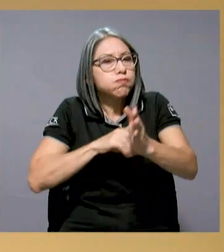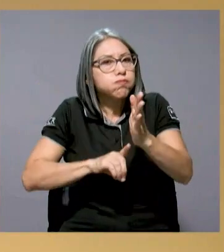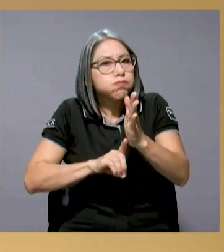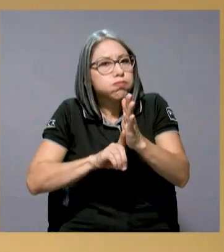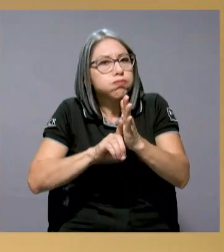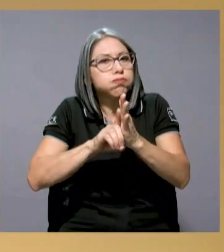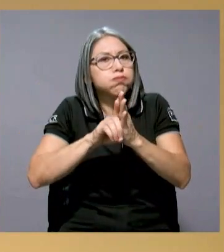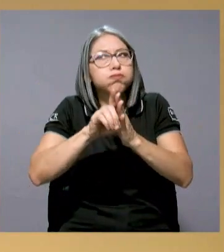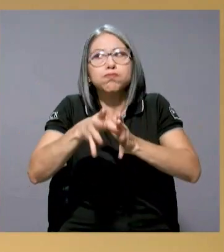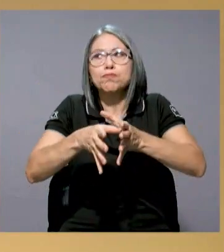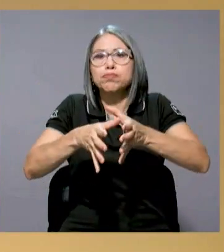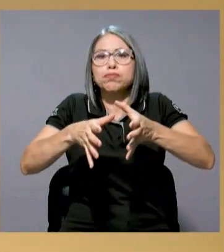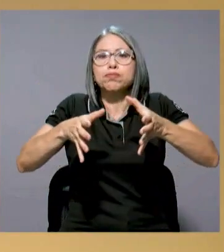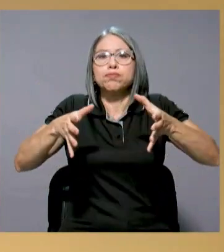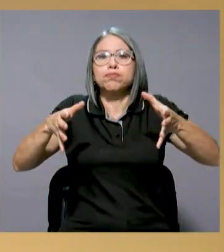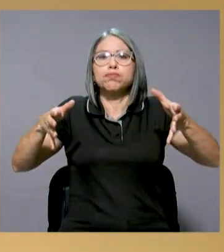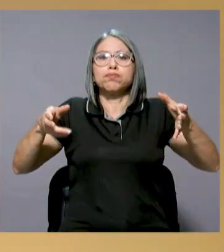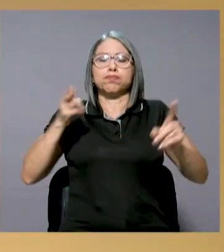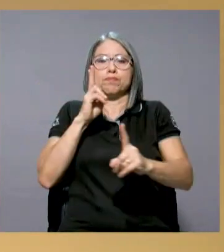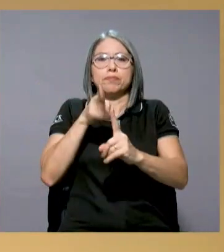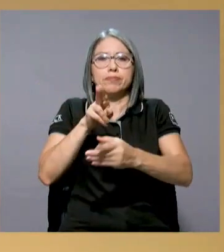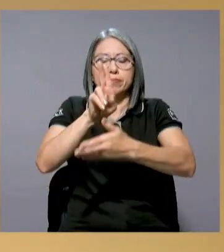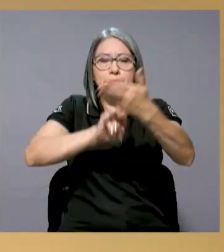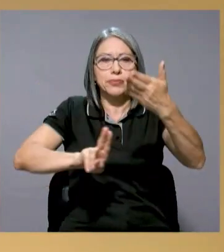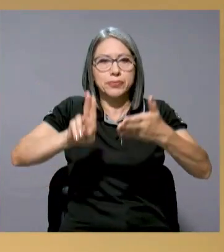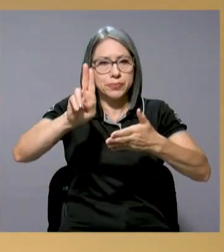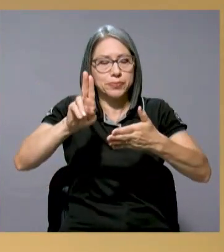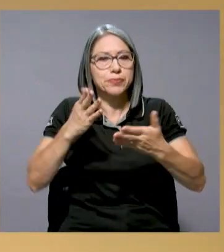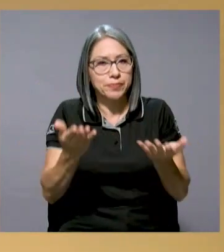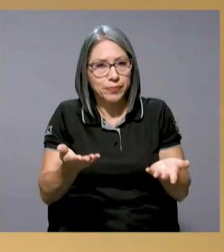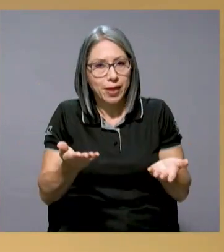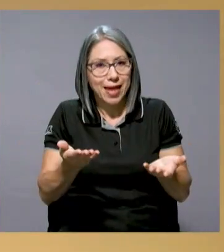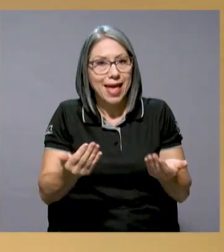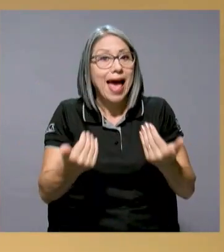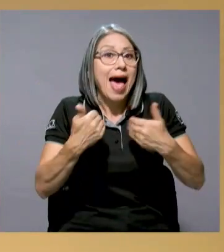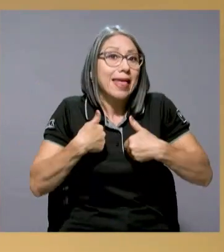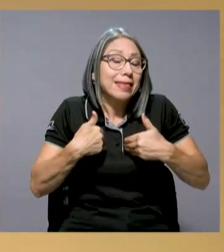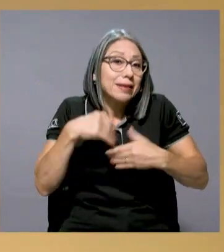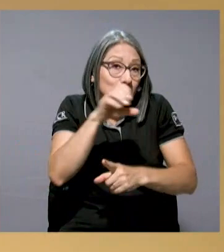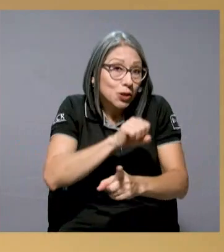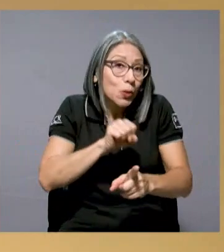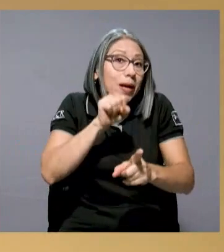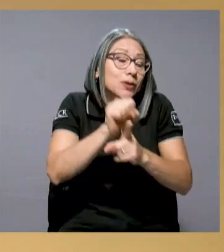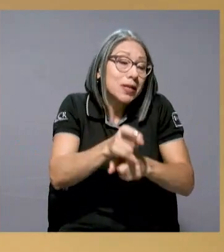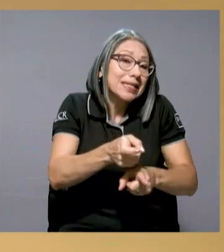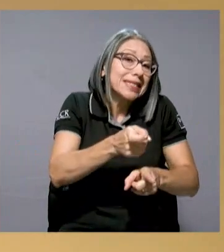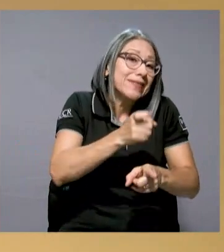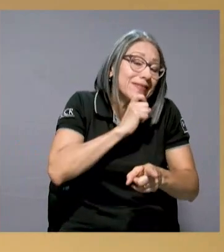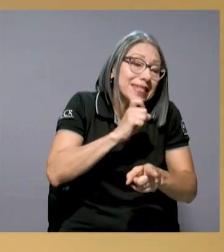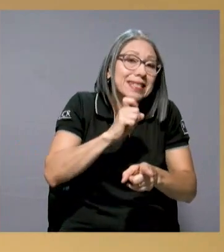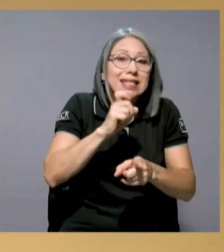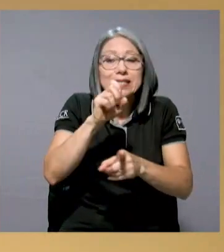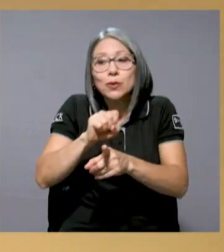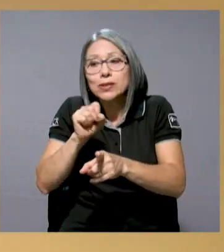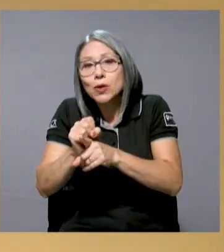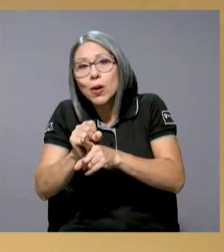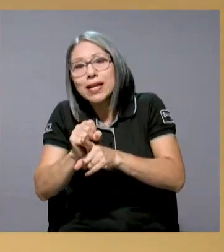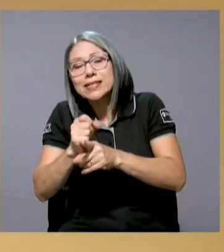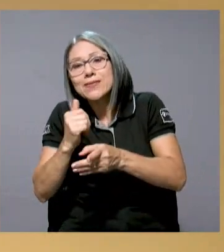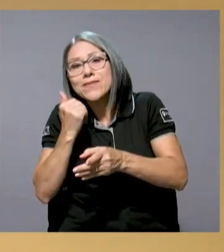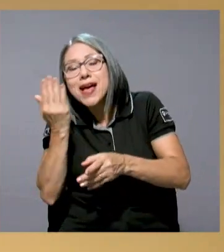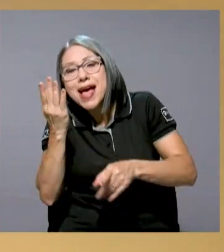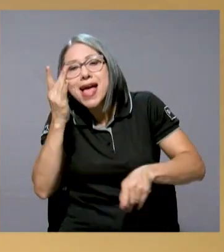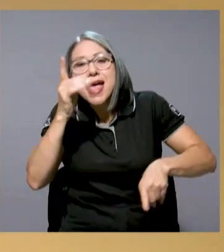universidad como tal, y que ha sufrido altos y bajos en función de la realidad misma de